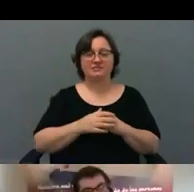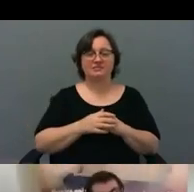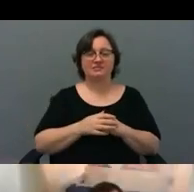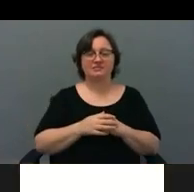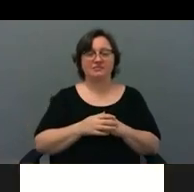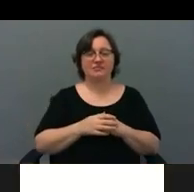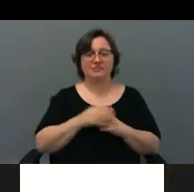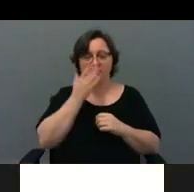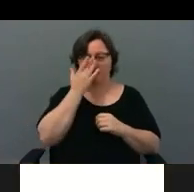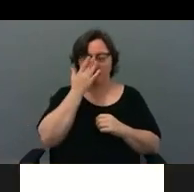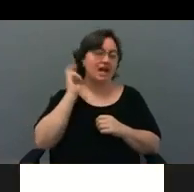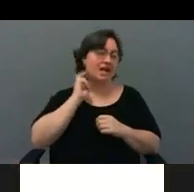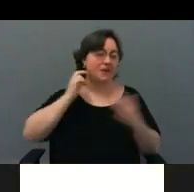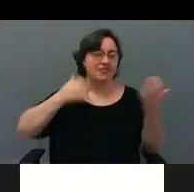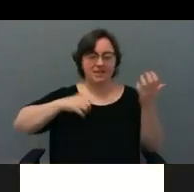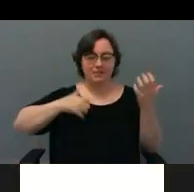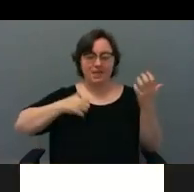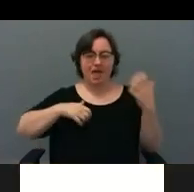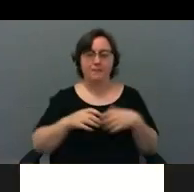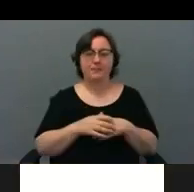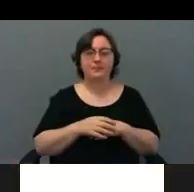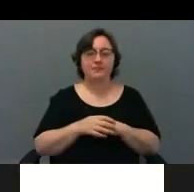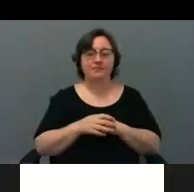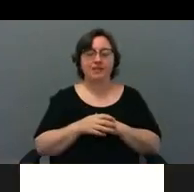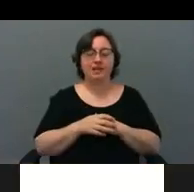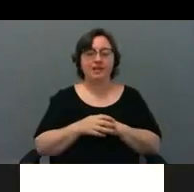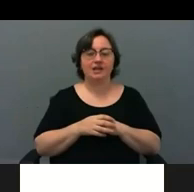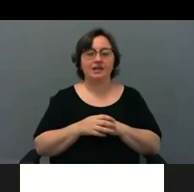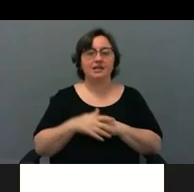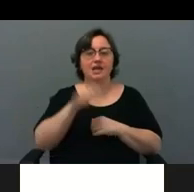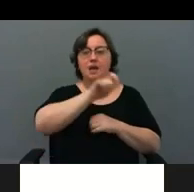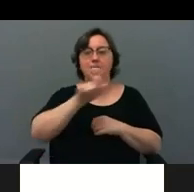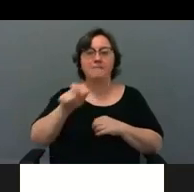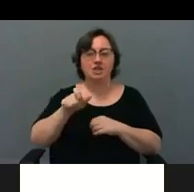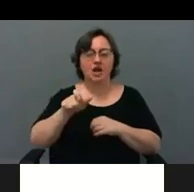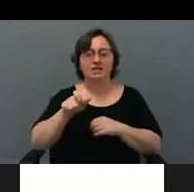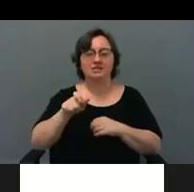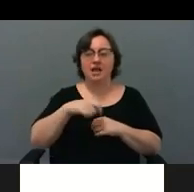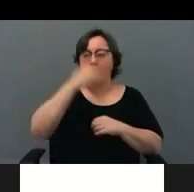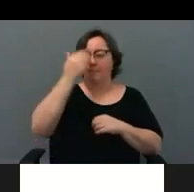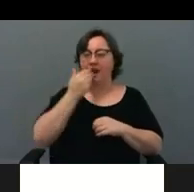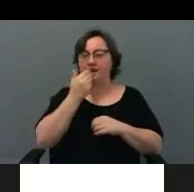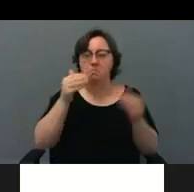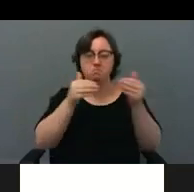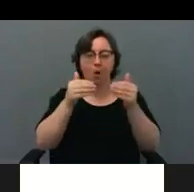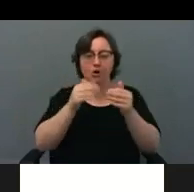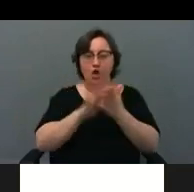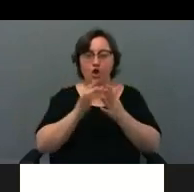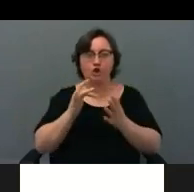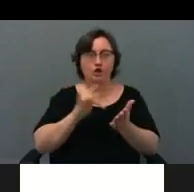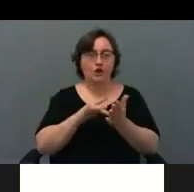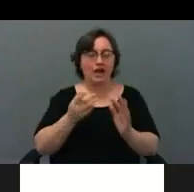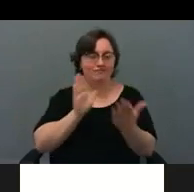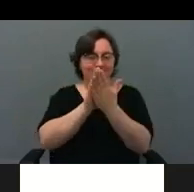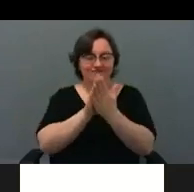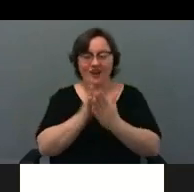de Aspace Sevilla, una de las primeras personas con parálisis cerebral a las que tuve el gusto